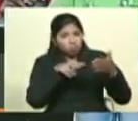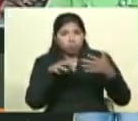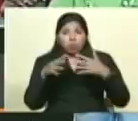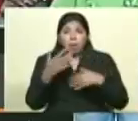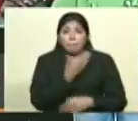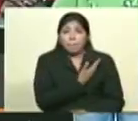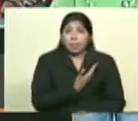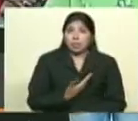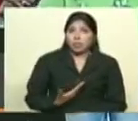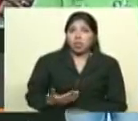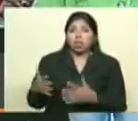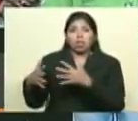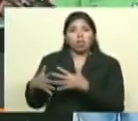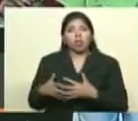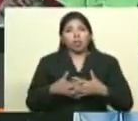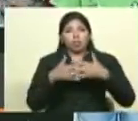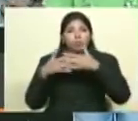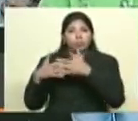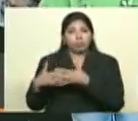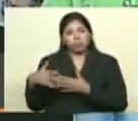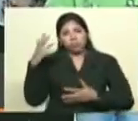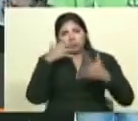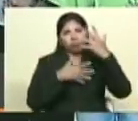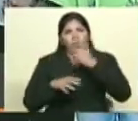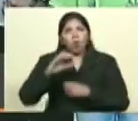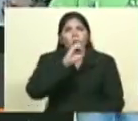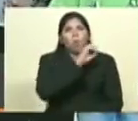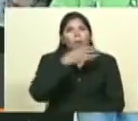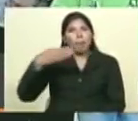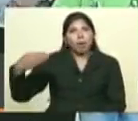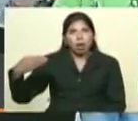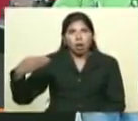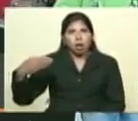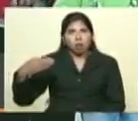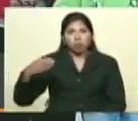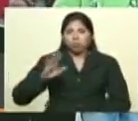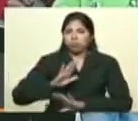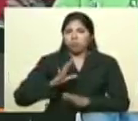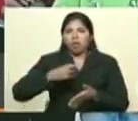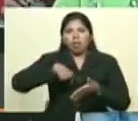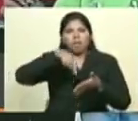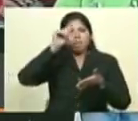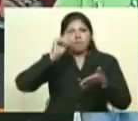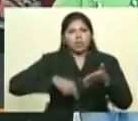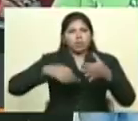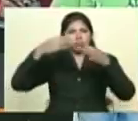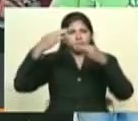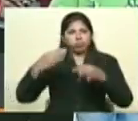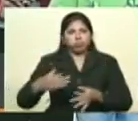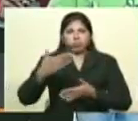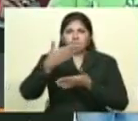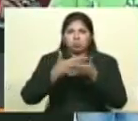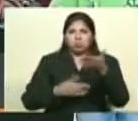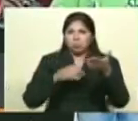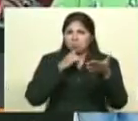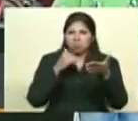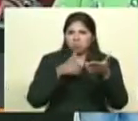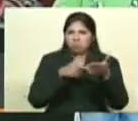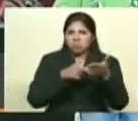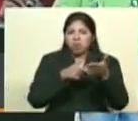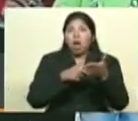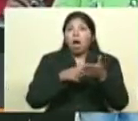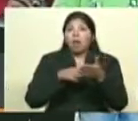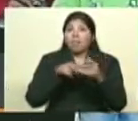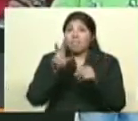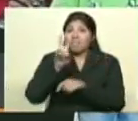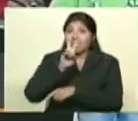de Norteamérica, Barack Hussein Obama, firma el presente decreto donde declara a la República